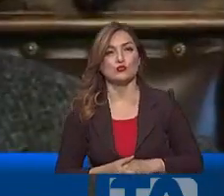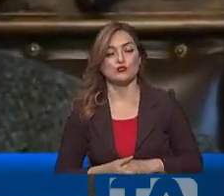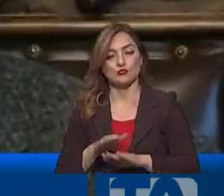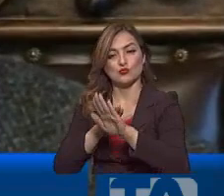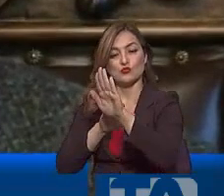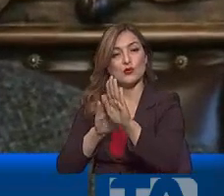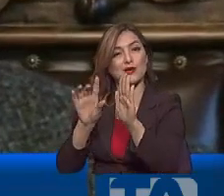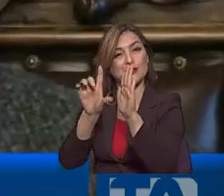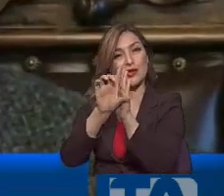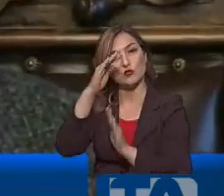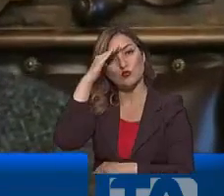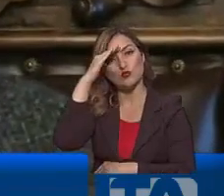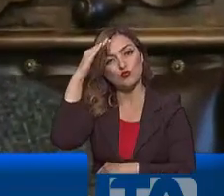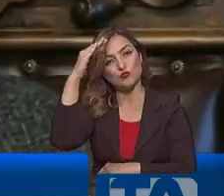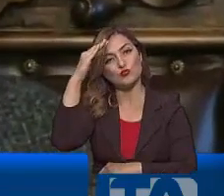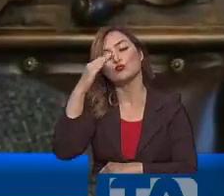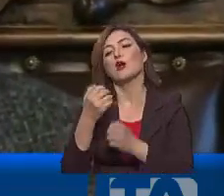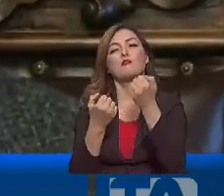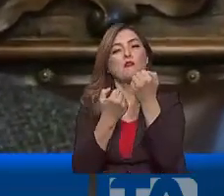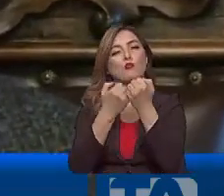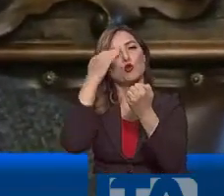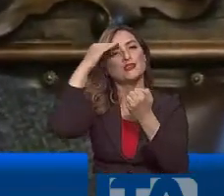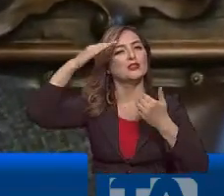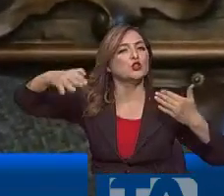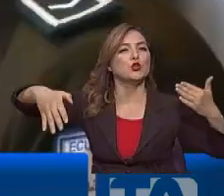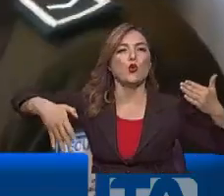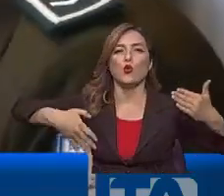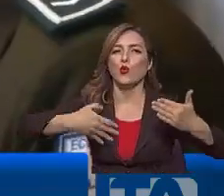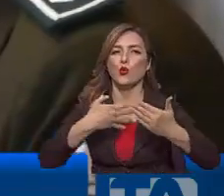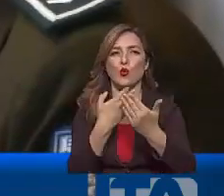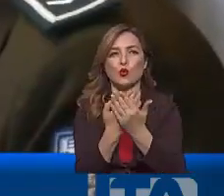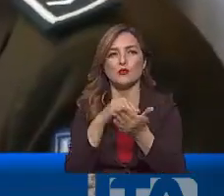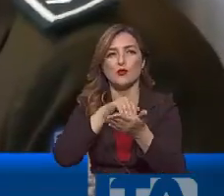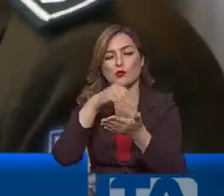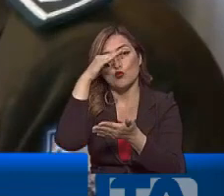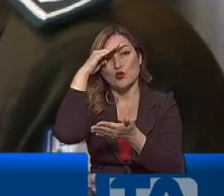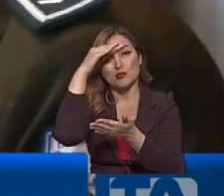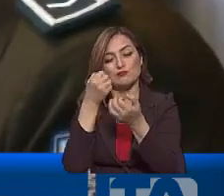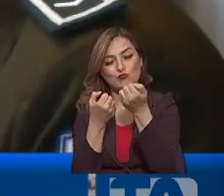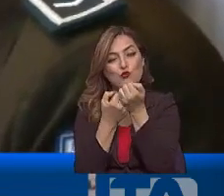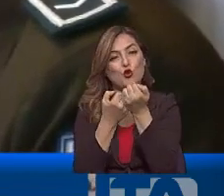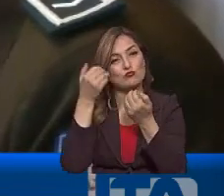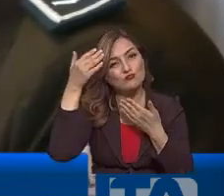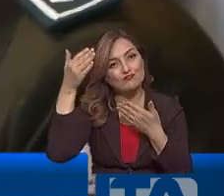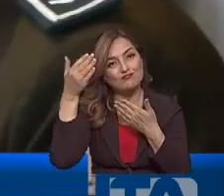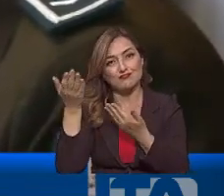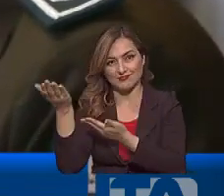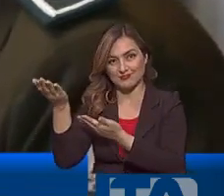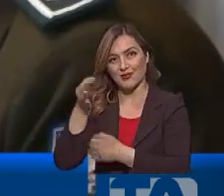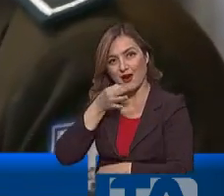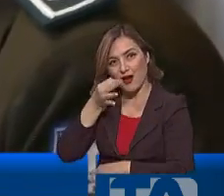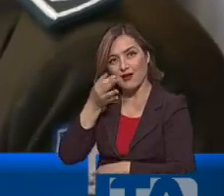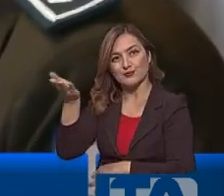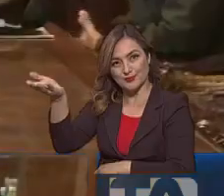patrocinar legalmente a los policías y dar un apoyo político a todos los miembros de la fuerza pública. Lo dijo así, escuchemos al